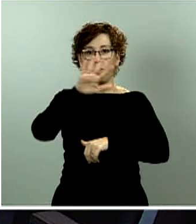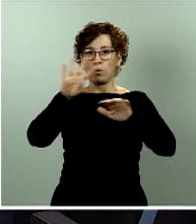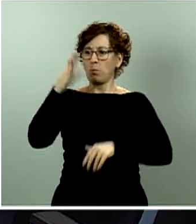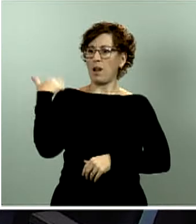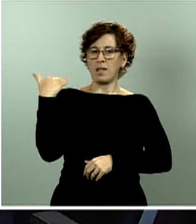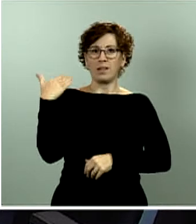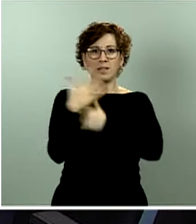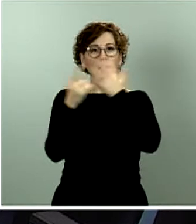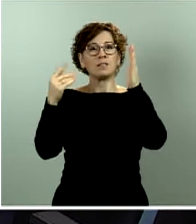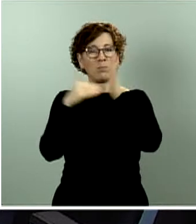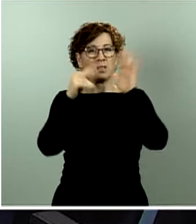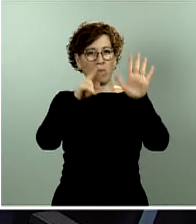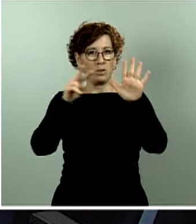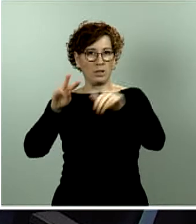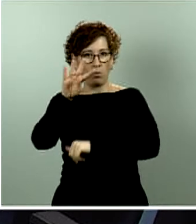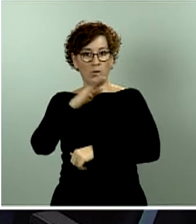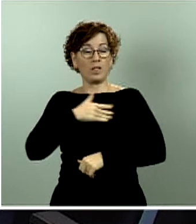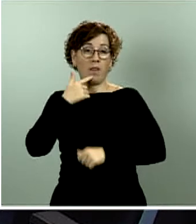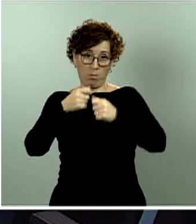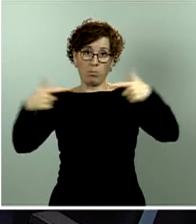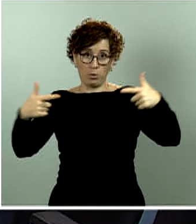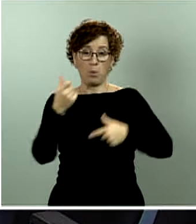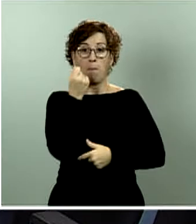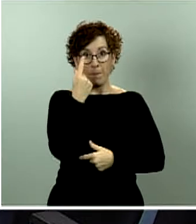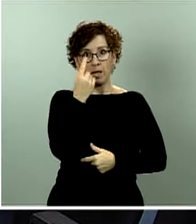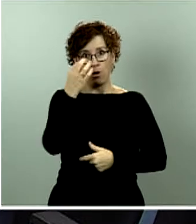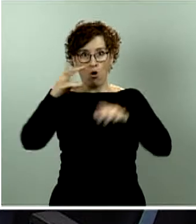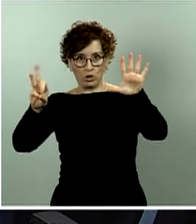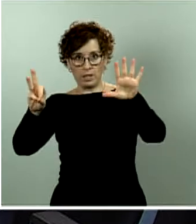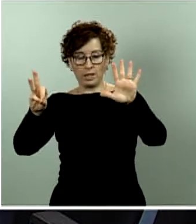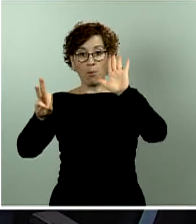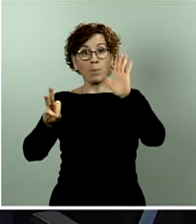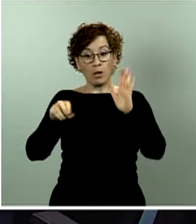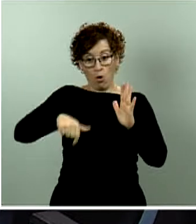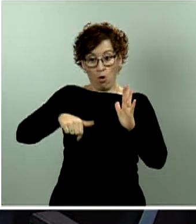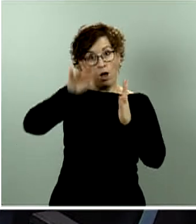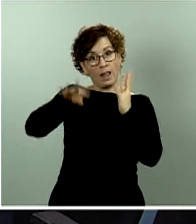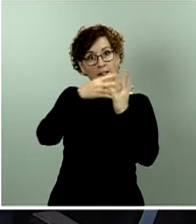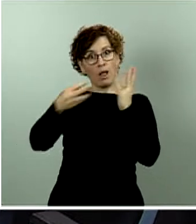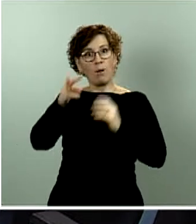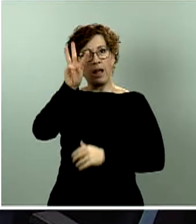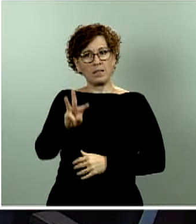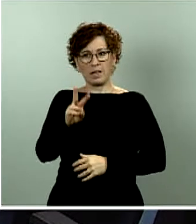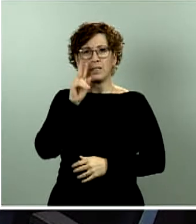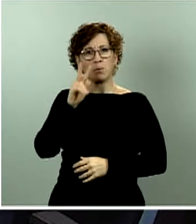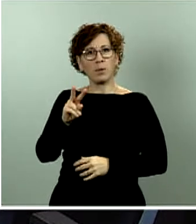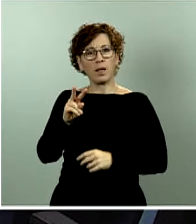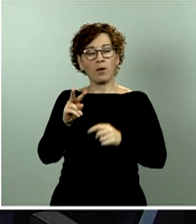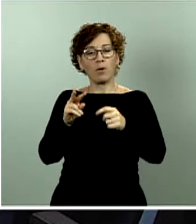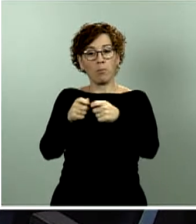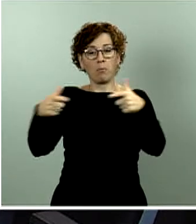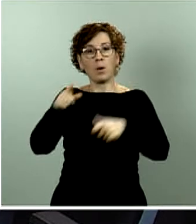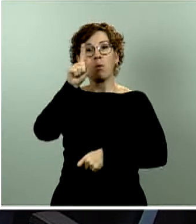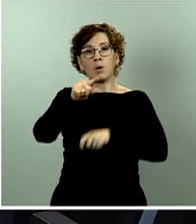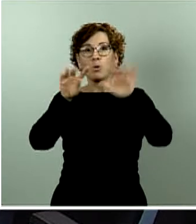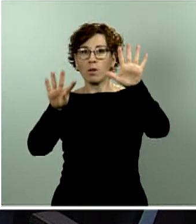16.774. Hay un incremento, por tanto, de 1.080, sin embargo, en la tabla 3 de hoy se indica que ese incremento es de 1.941. ¿De